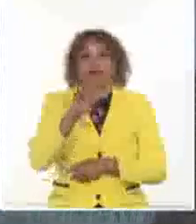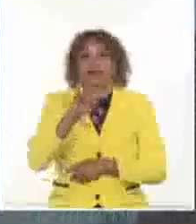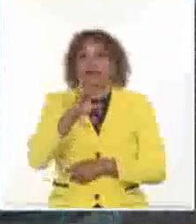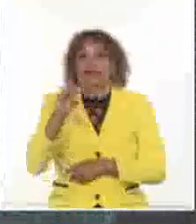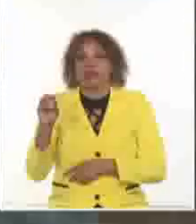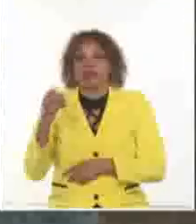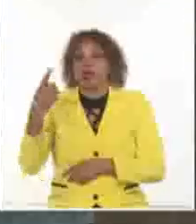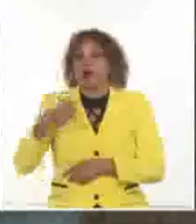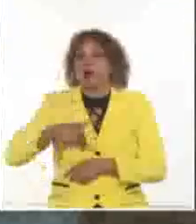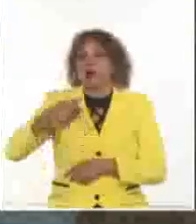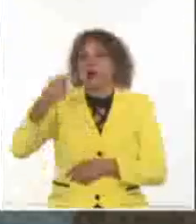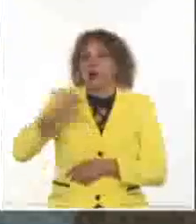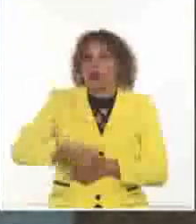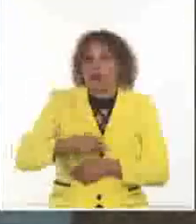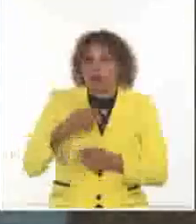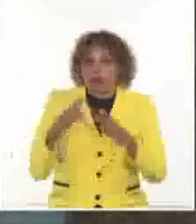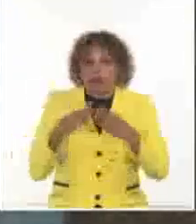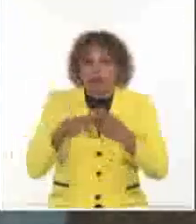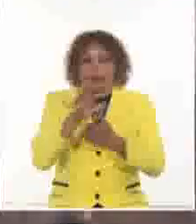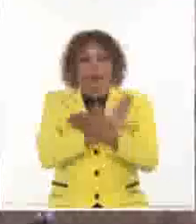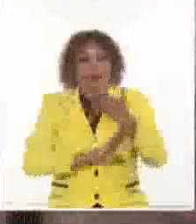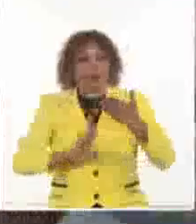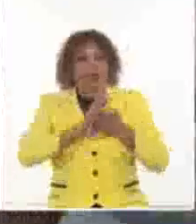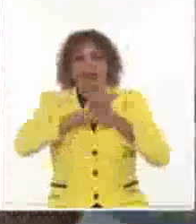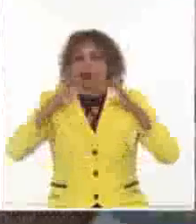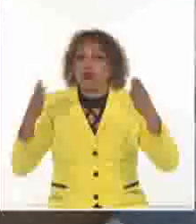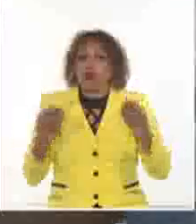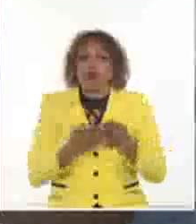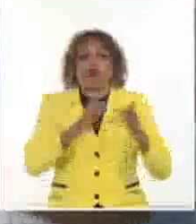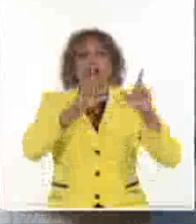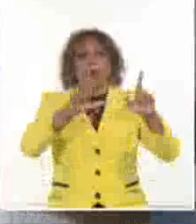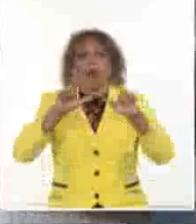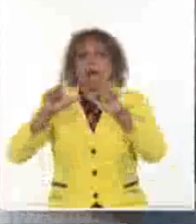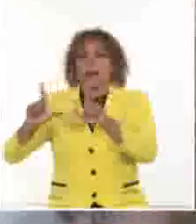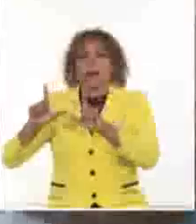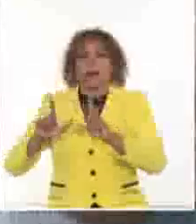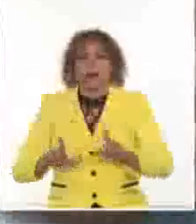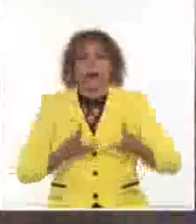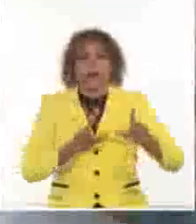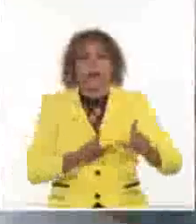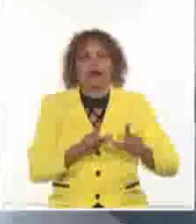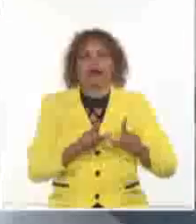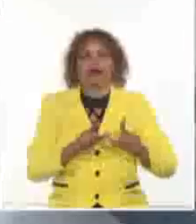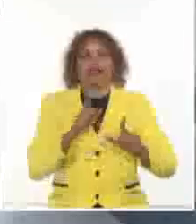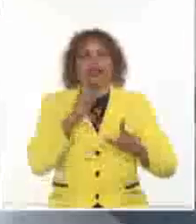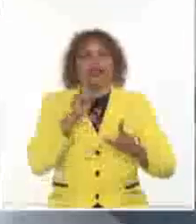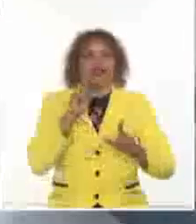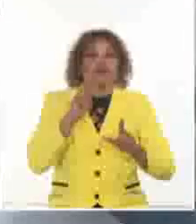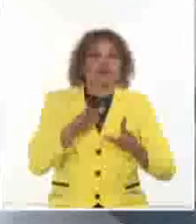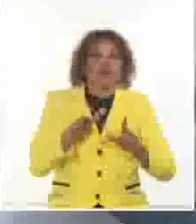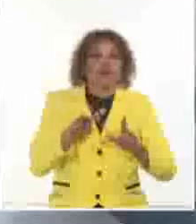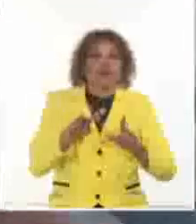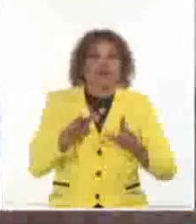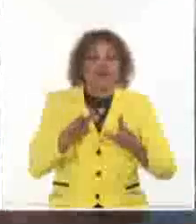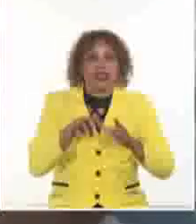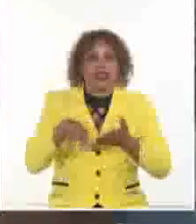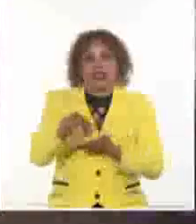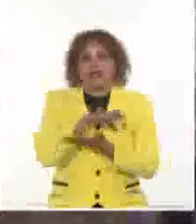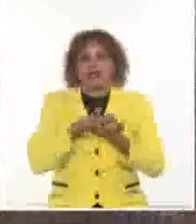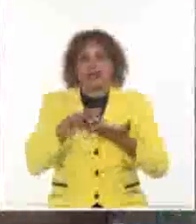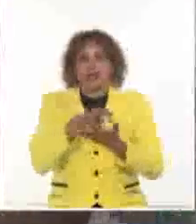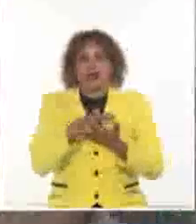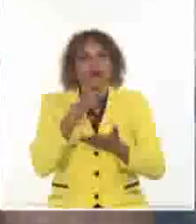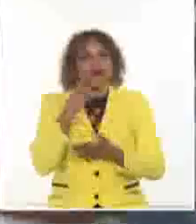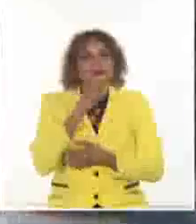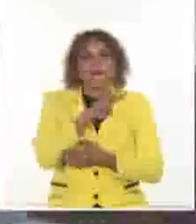jurados de la casa y muy importante, asomarse al fondo Lezama Lima nuestro y ver